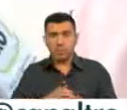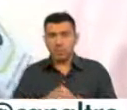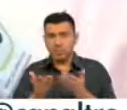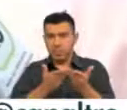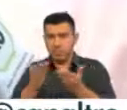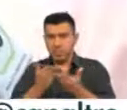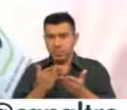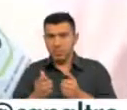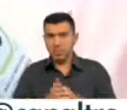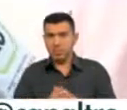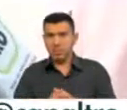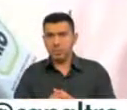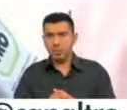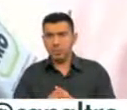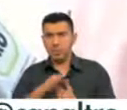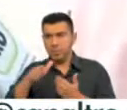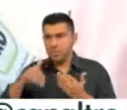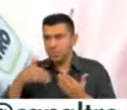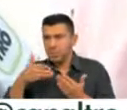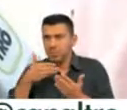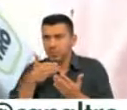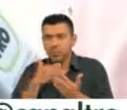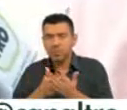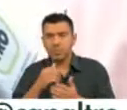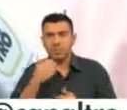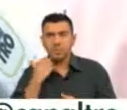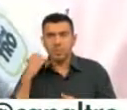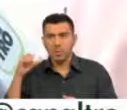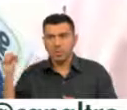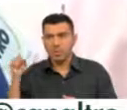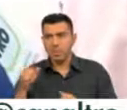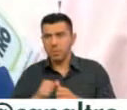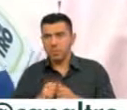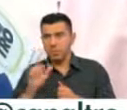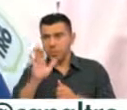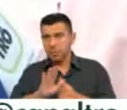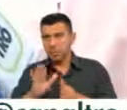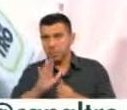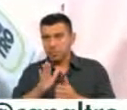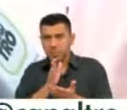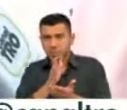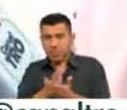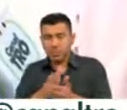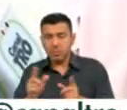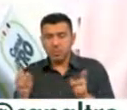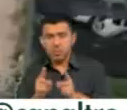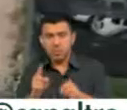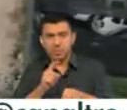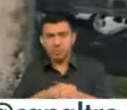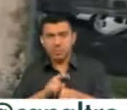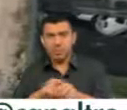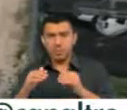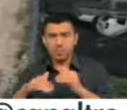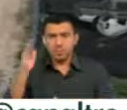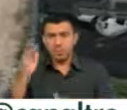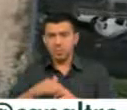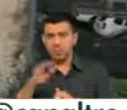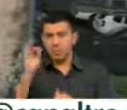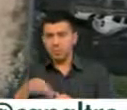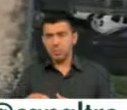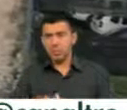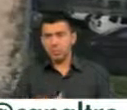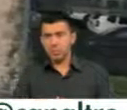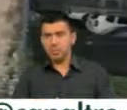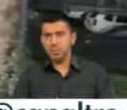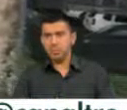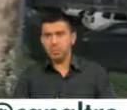servicio todos los ocañeros y podamos dirigirnos a la capital departamento en un corto en un corto tiempo y con mayor seguridad la importancia de